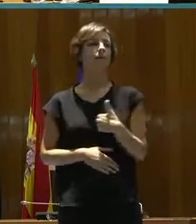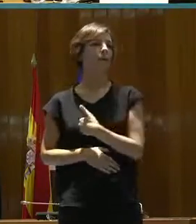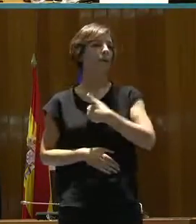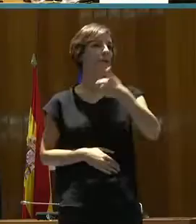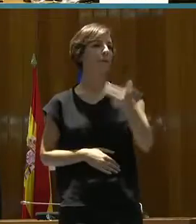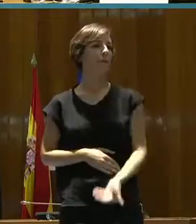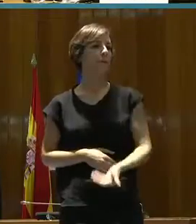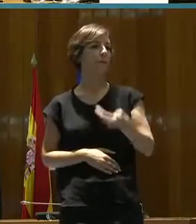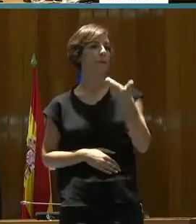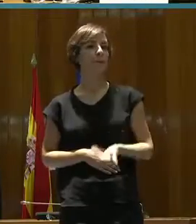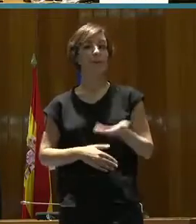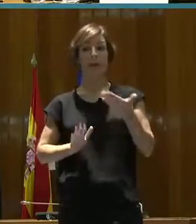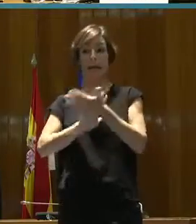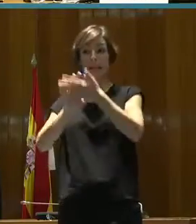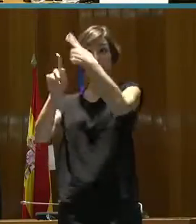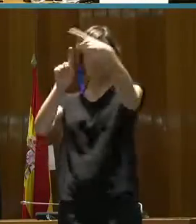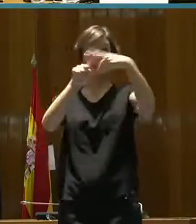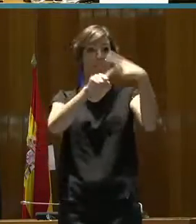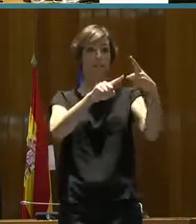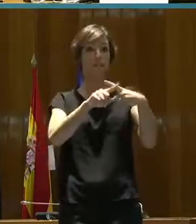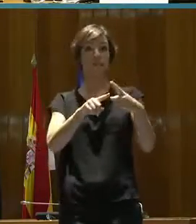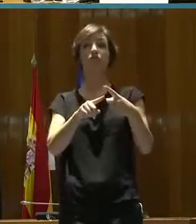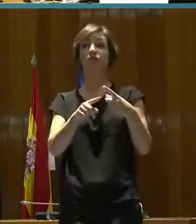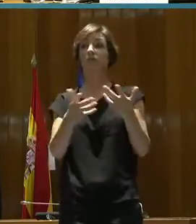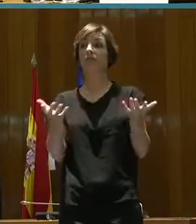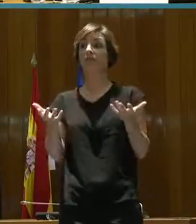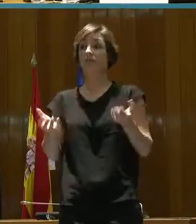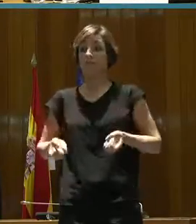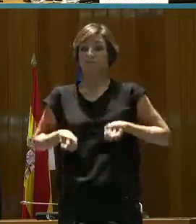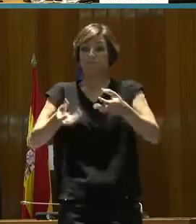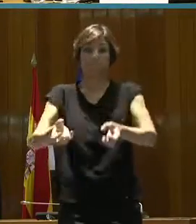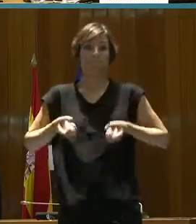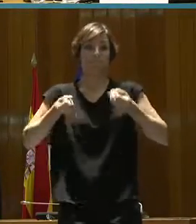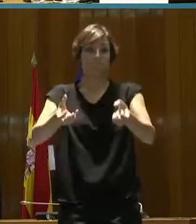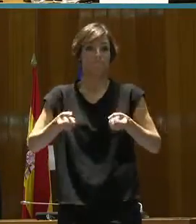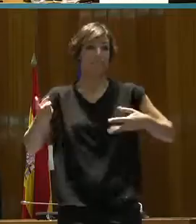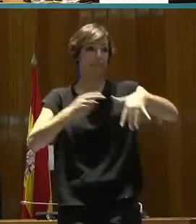en la transmisión de las lenguas de signos en nuestro entorno.